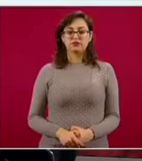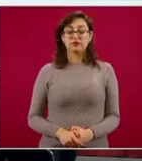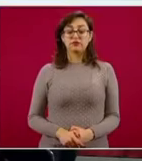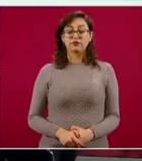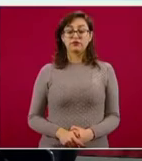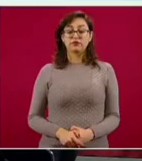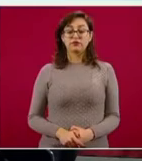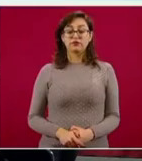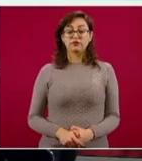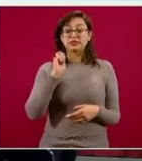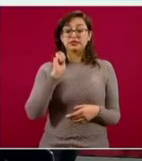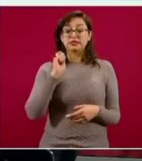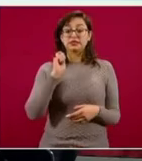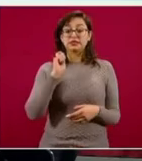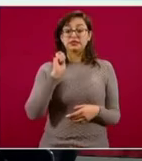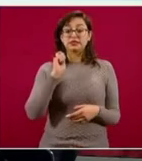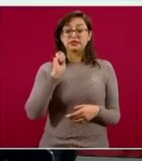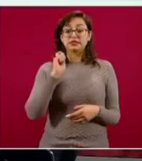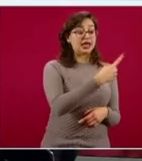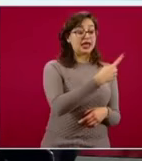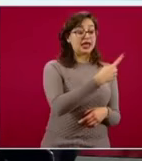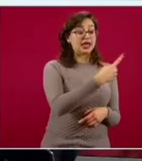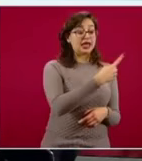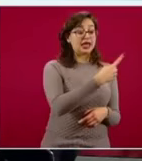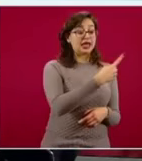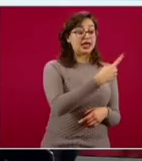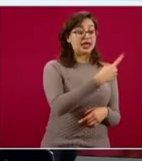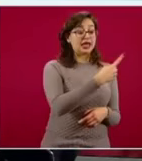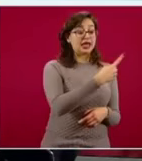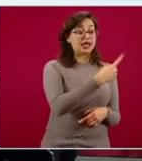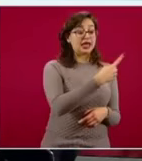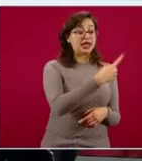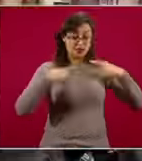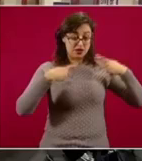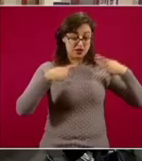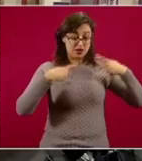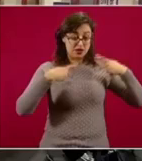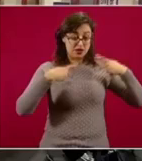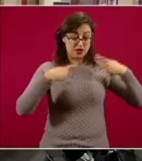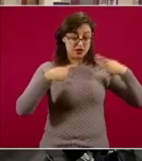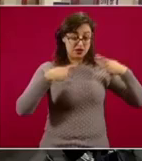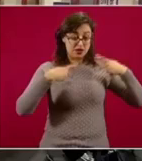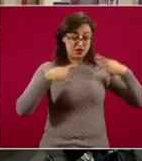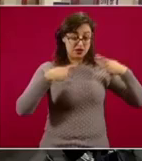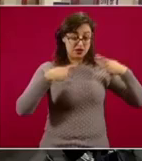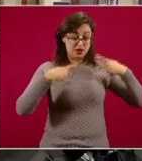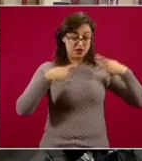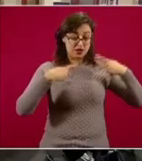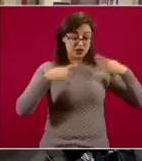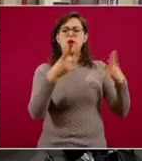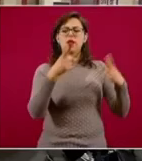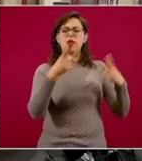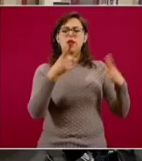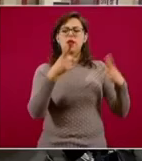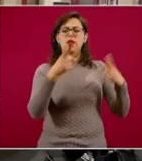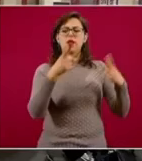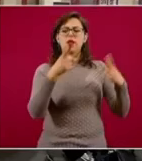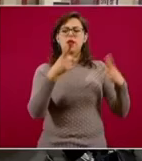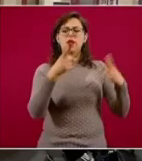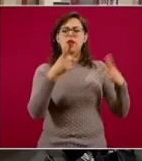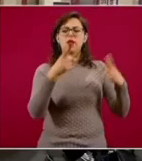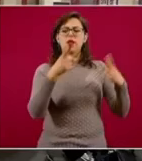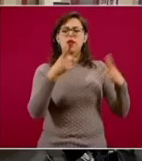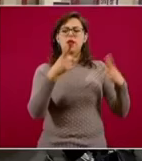100,000 habitantes, ¿cuántas personas podrían morir por COVID? Y noten ustedes que es